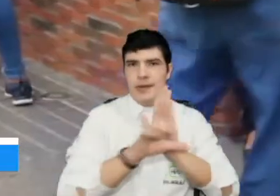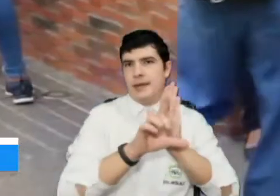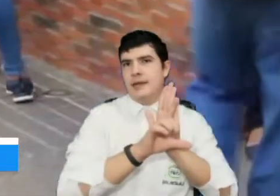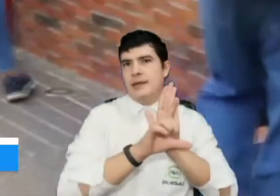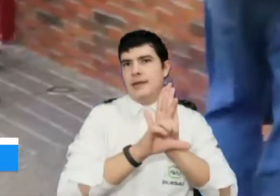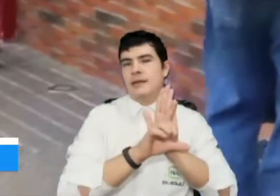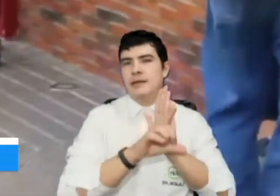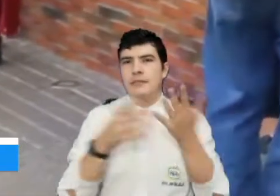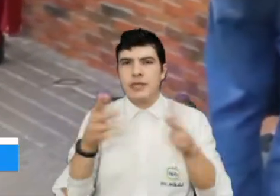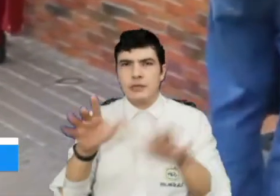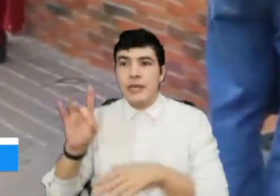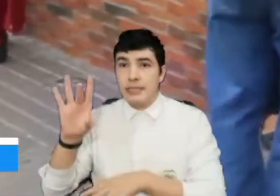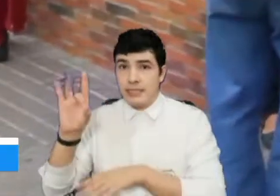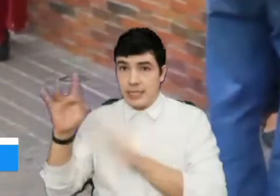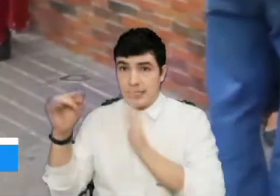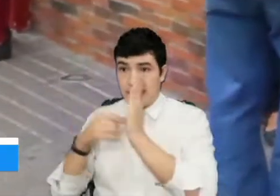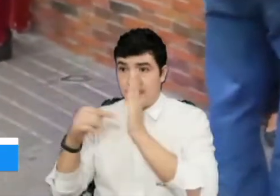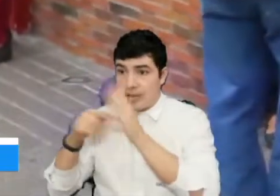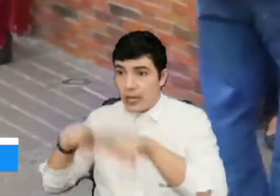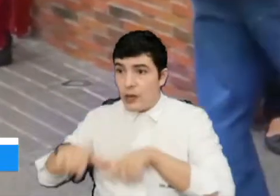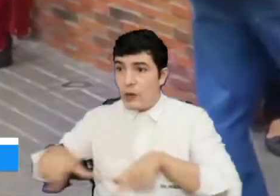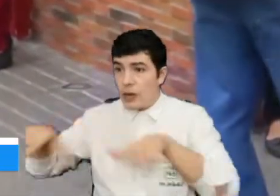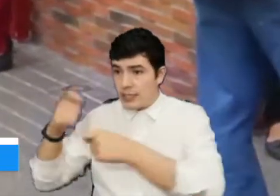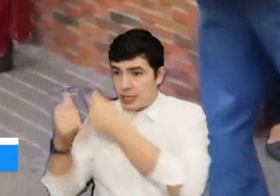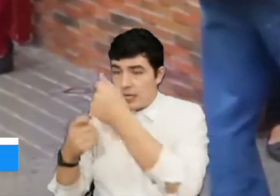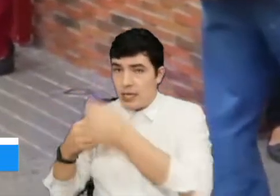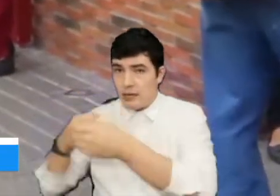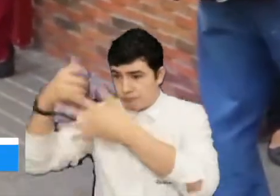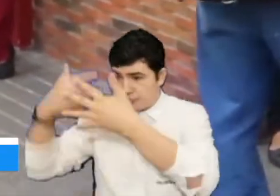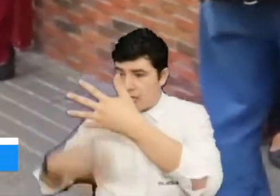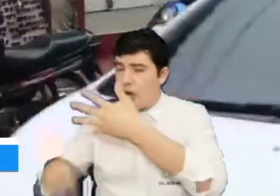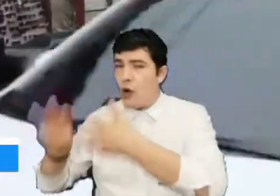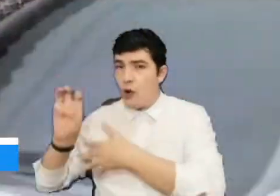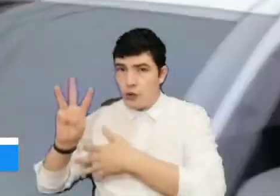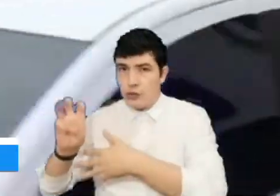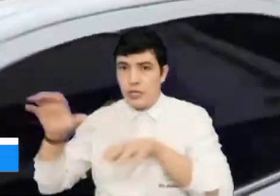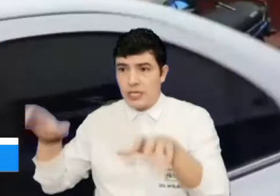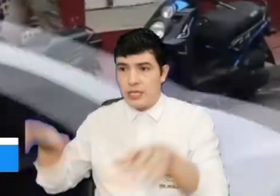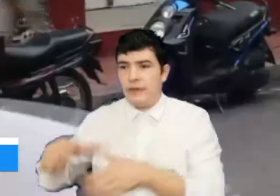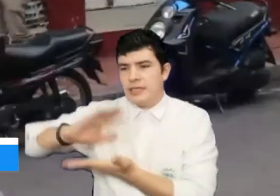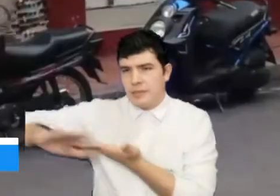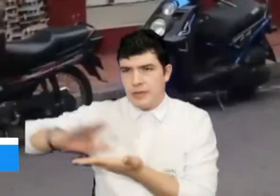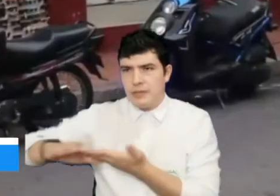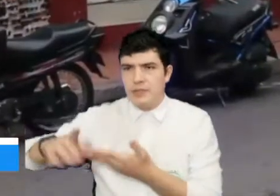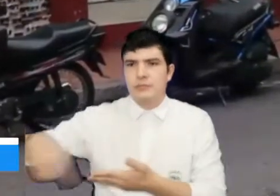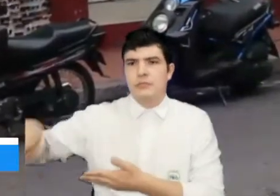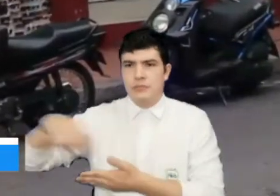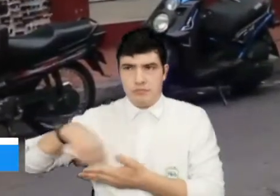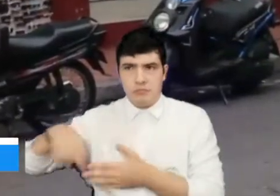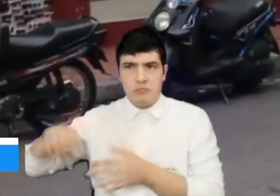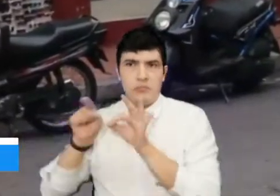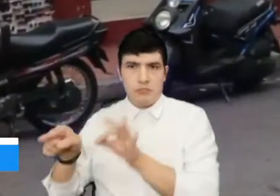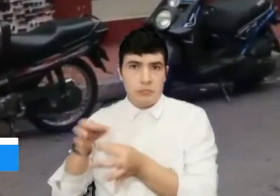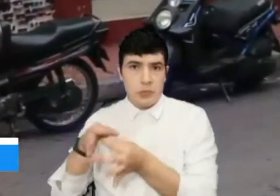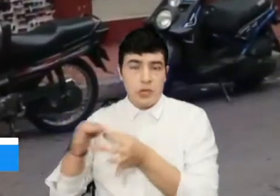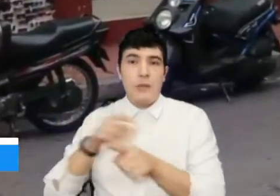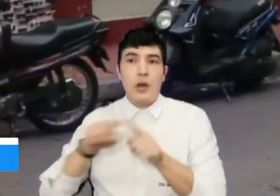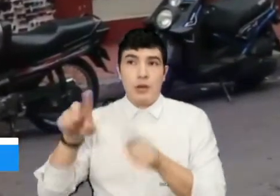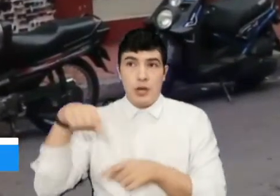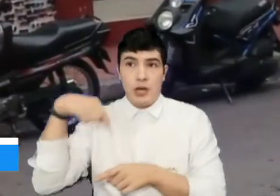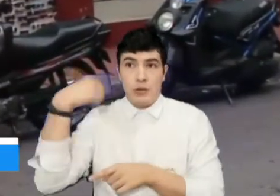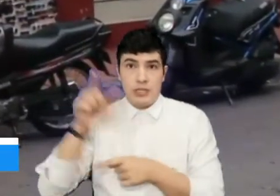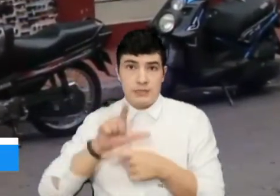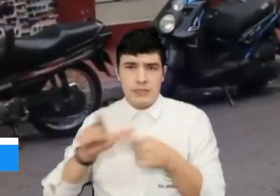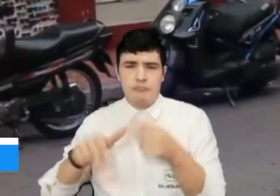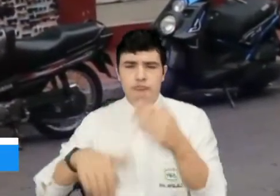que hacen parte de las 8 actividades económicas permitidas por el gobierno nacional y municipal se espera que inicien labores de manera paulatina